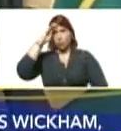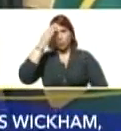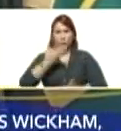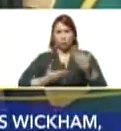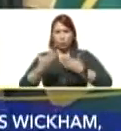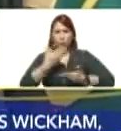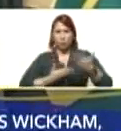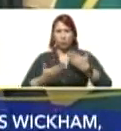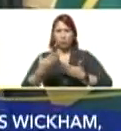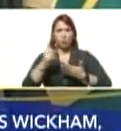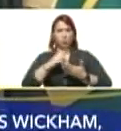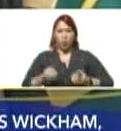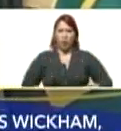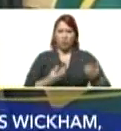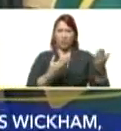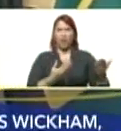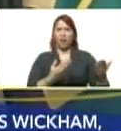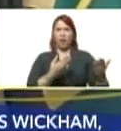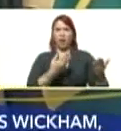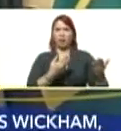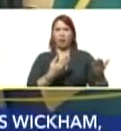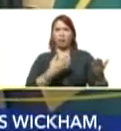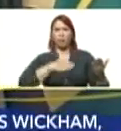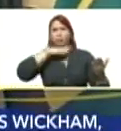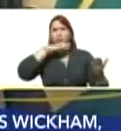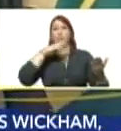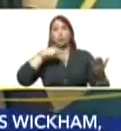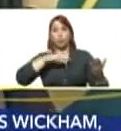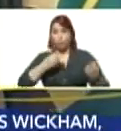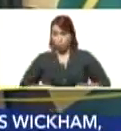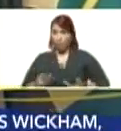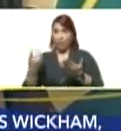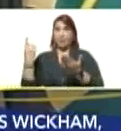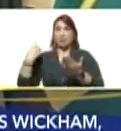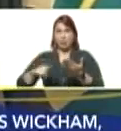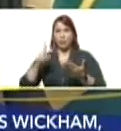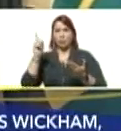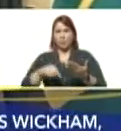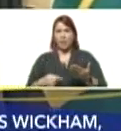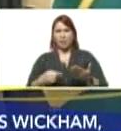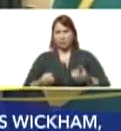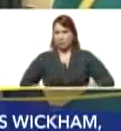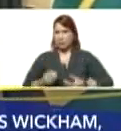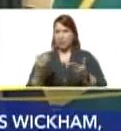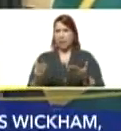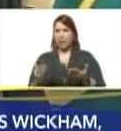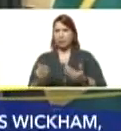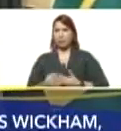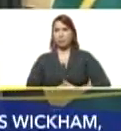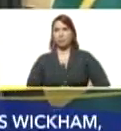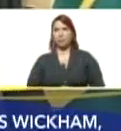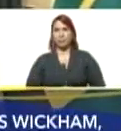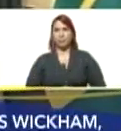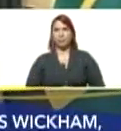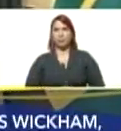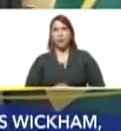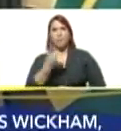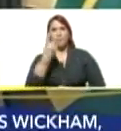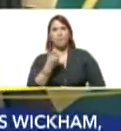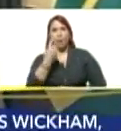hermosa no es dar lo que nos sobra, sino dar lo que tenemos e inclusive dar lo que nos